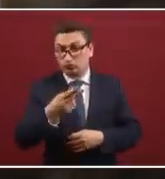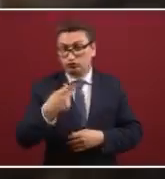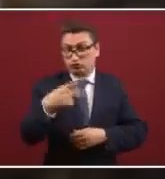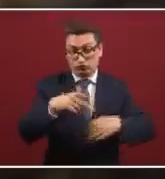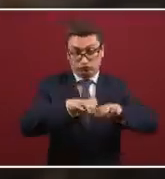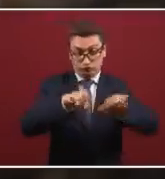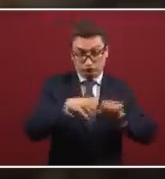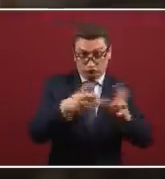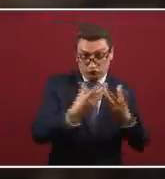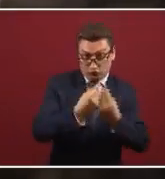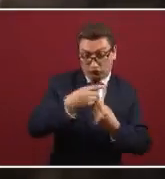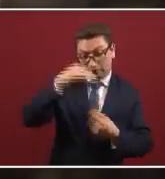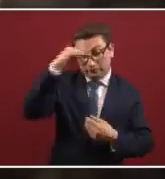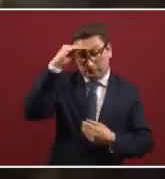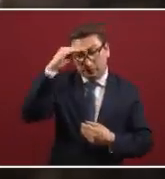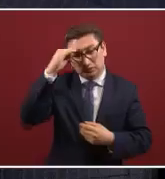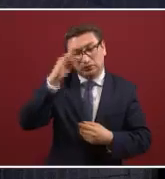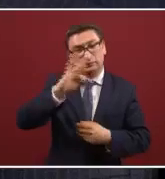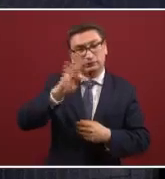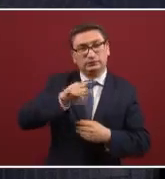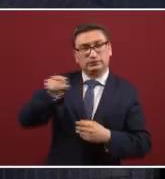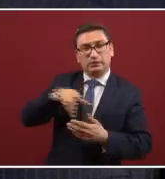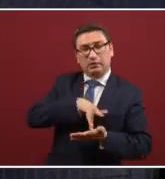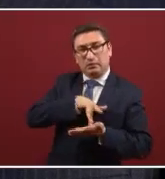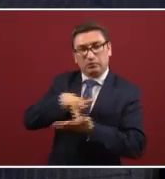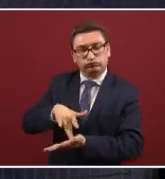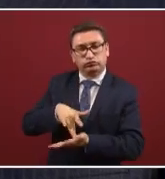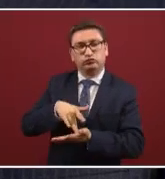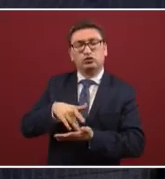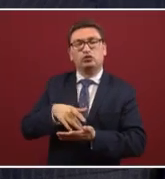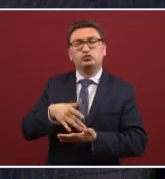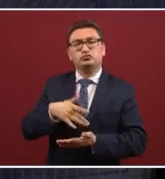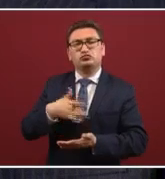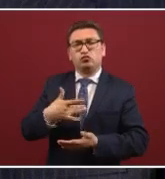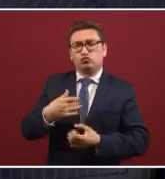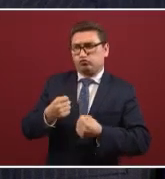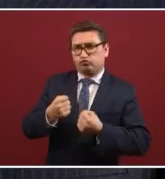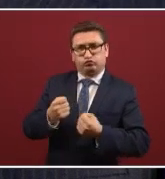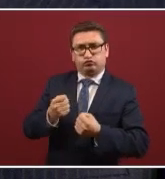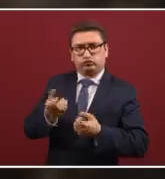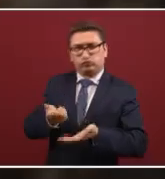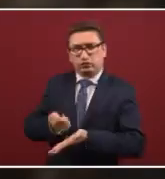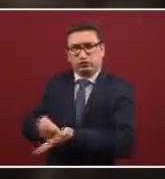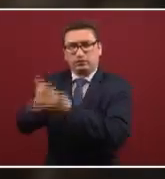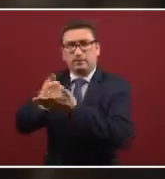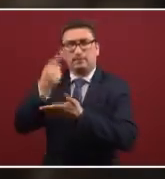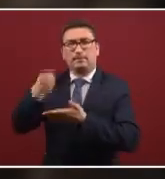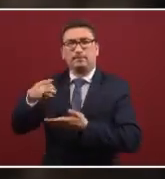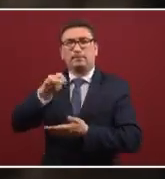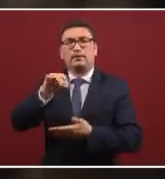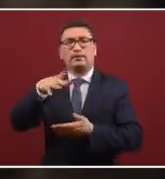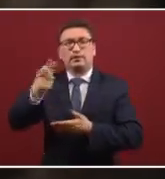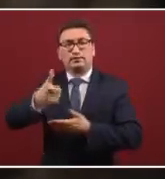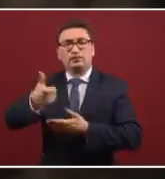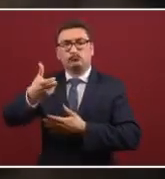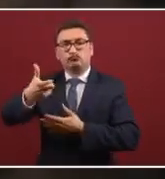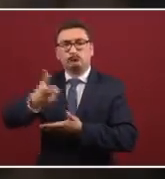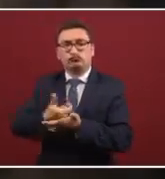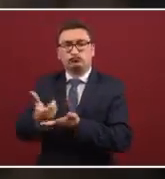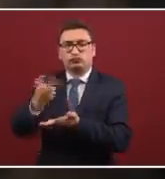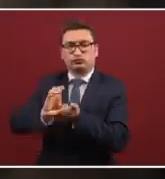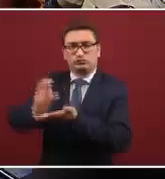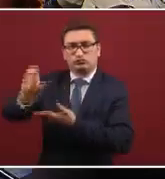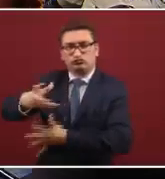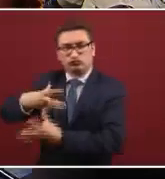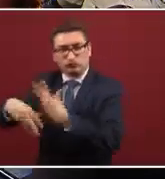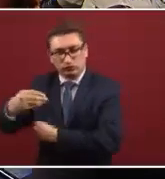medidas adicionales para fortalecer la salud financiera de Pemex? ¿Y cuáles serían? Hasta ahora